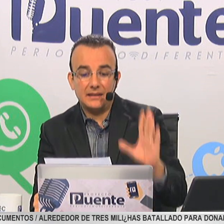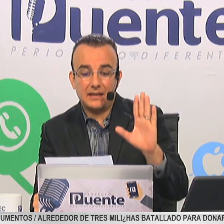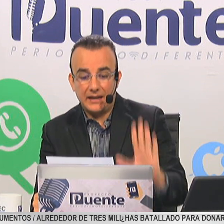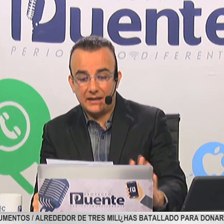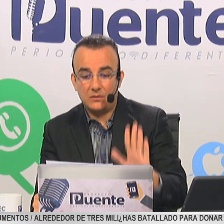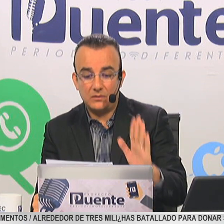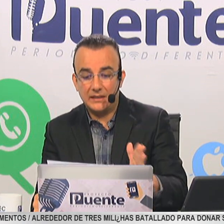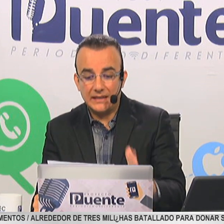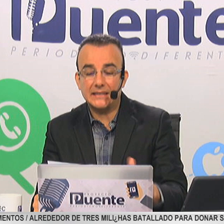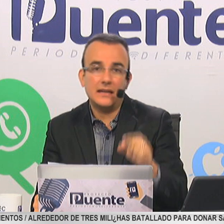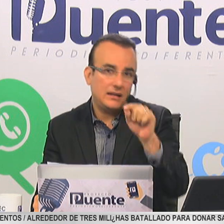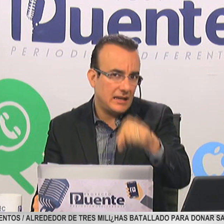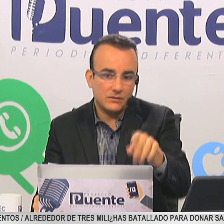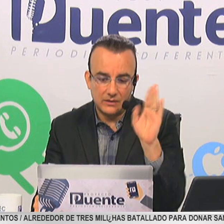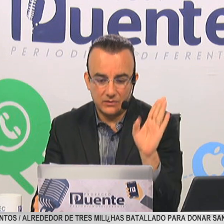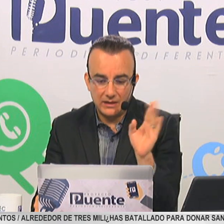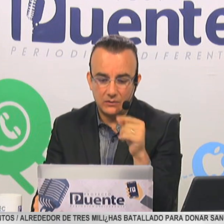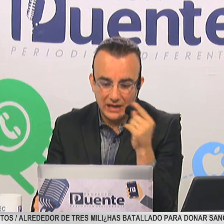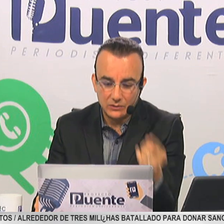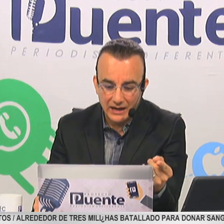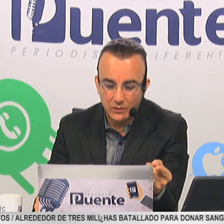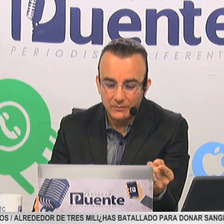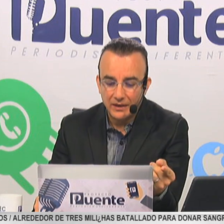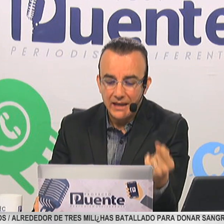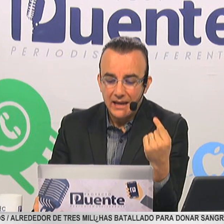porque eso va a traer un desgaste, y ya lo estamos viendo, ya lo trajo.